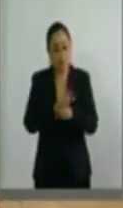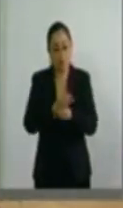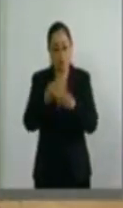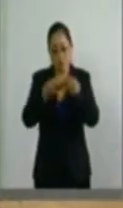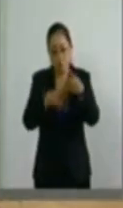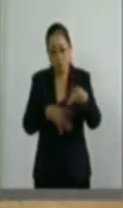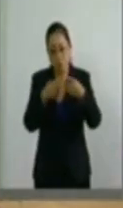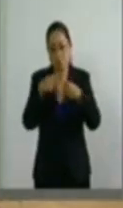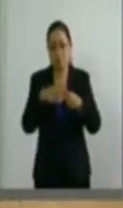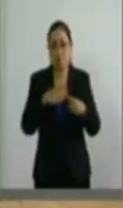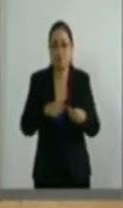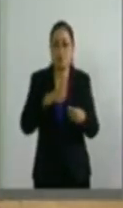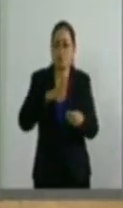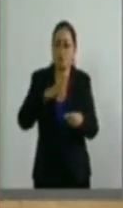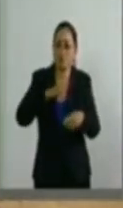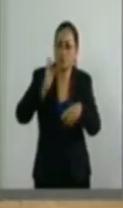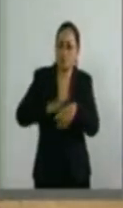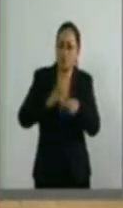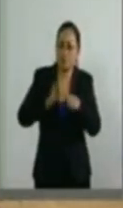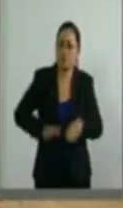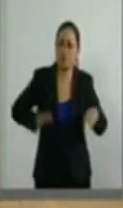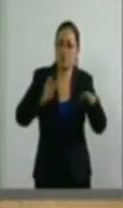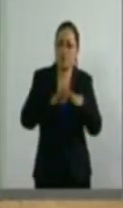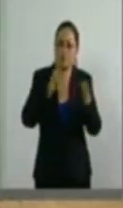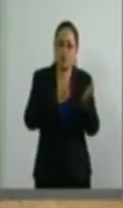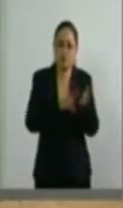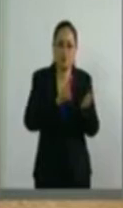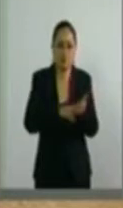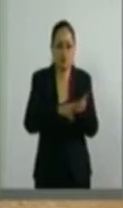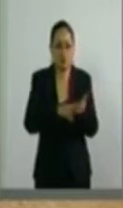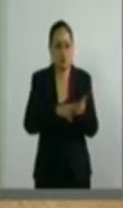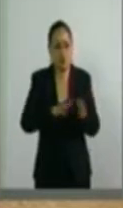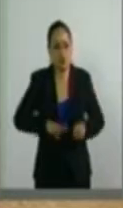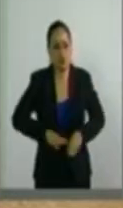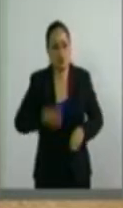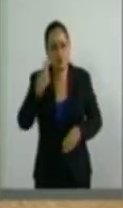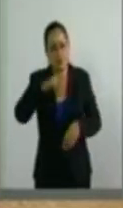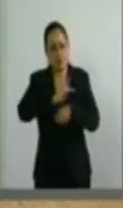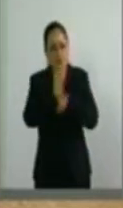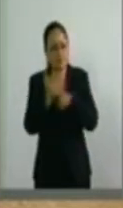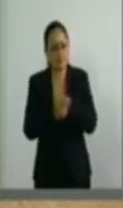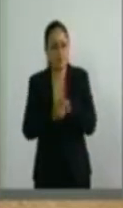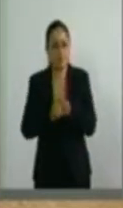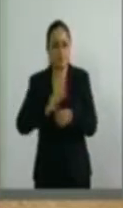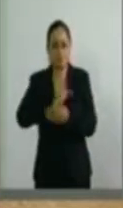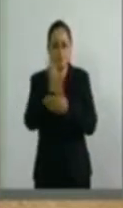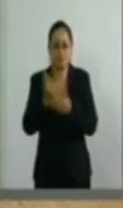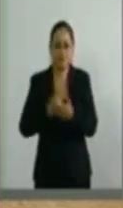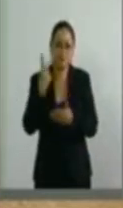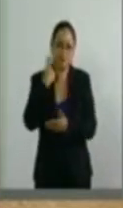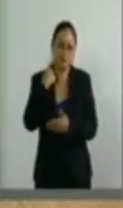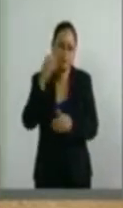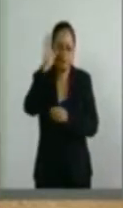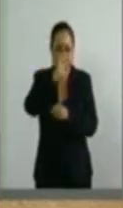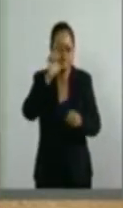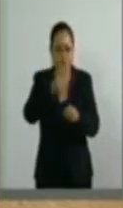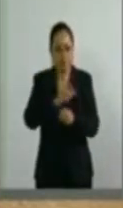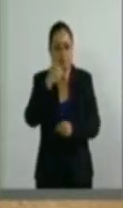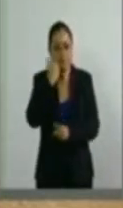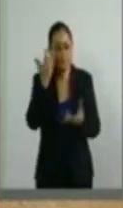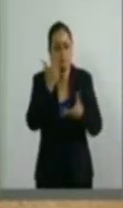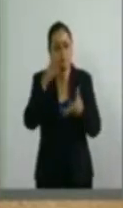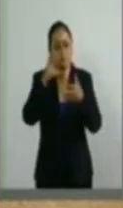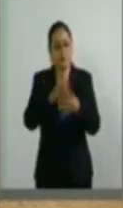todas ellas una de nuestras mayores riquezas y virtudes como nación. La política cultural a que aspira un